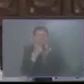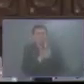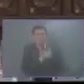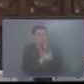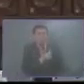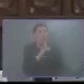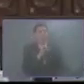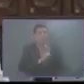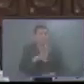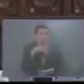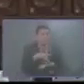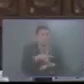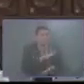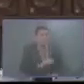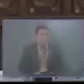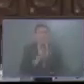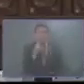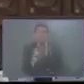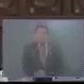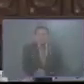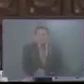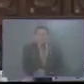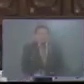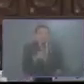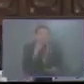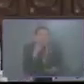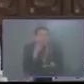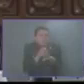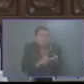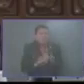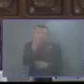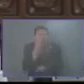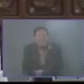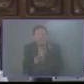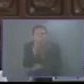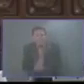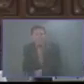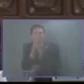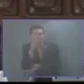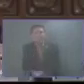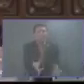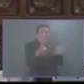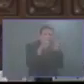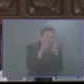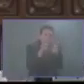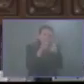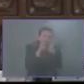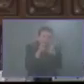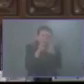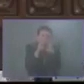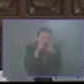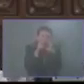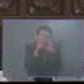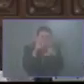al pueblo salvadoreño, quienes nos ha evaluado y diariamente están hartos de